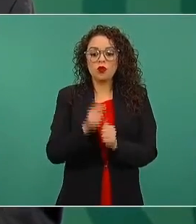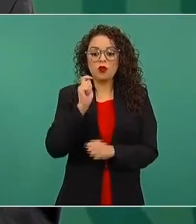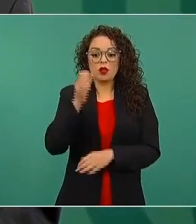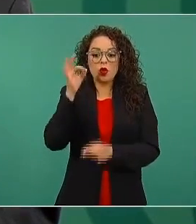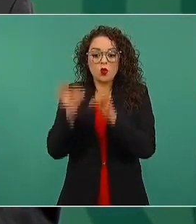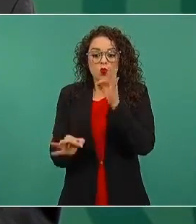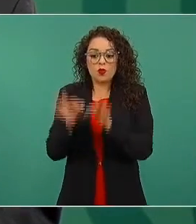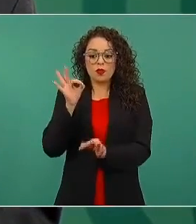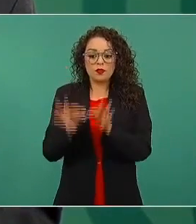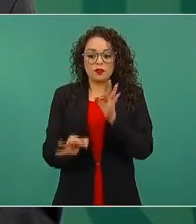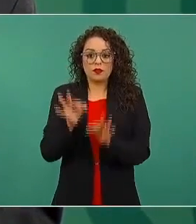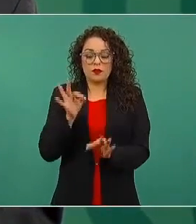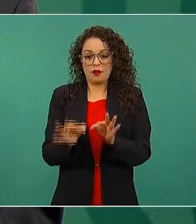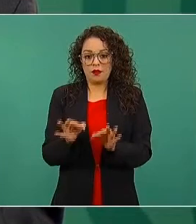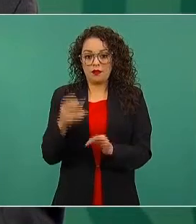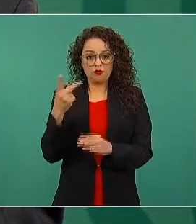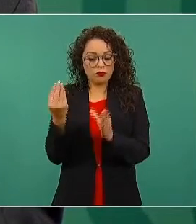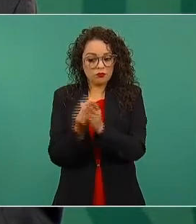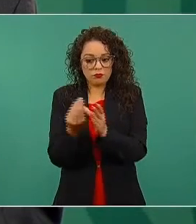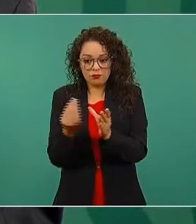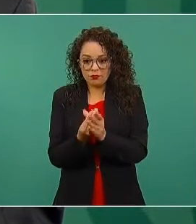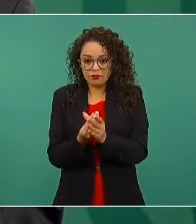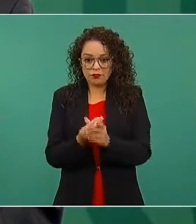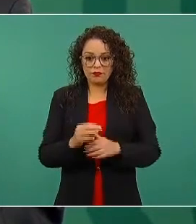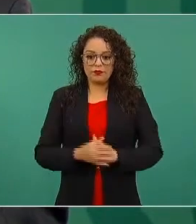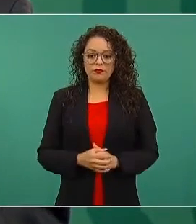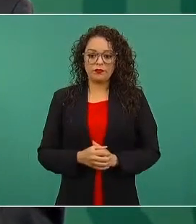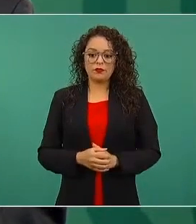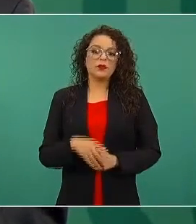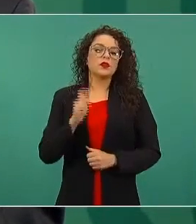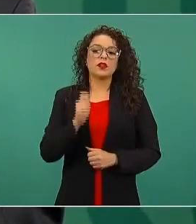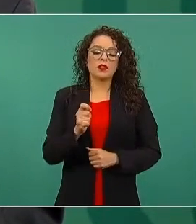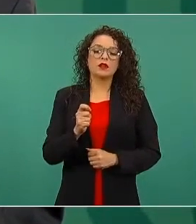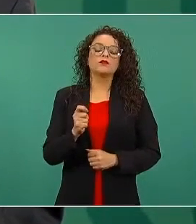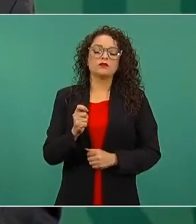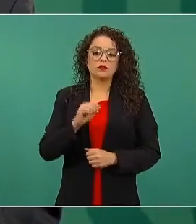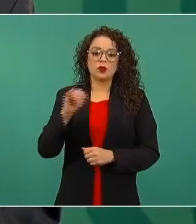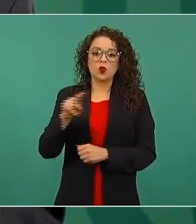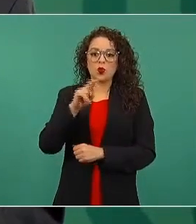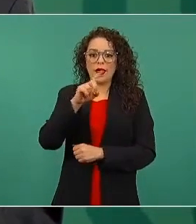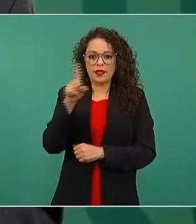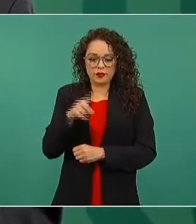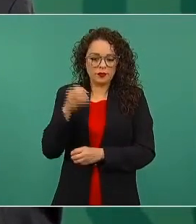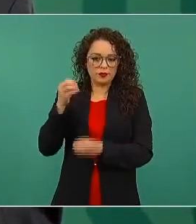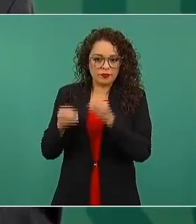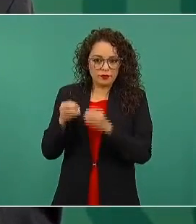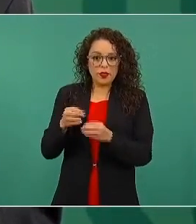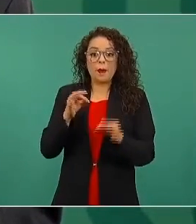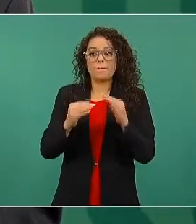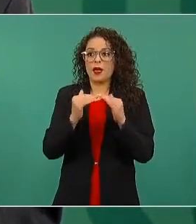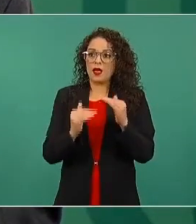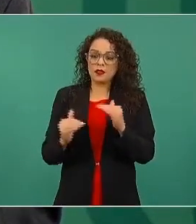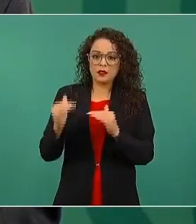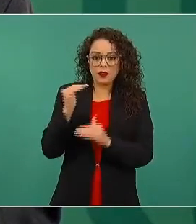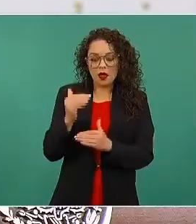y con la actuación de jueces, de magistrados, de ministros.